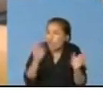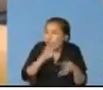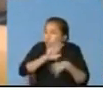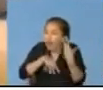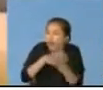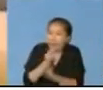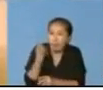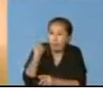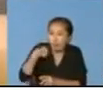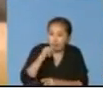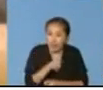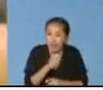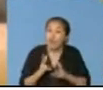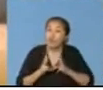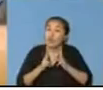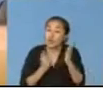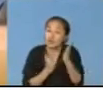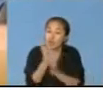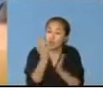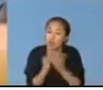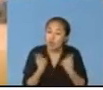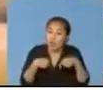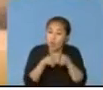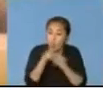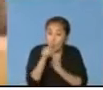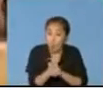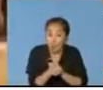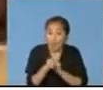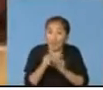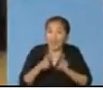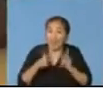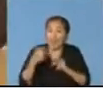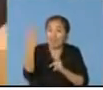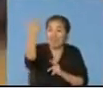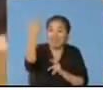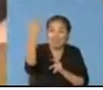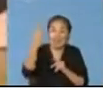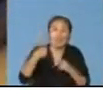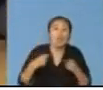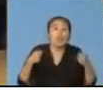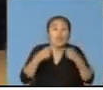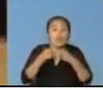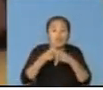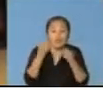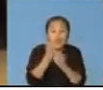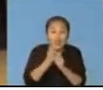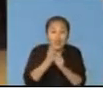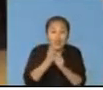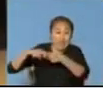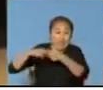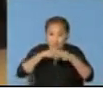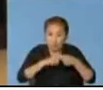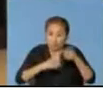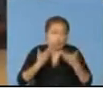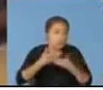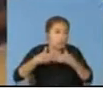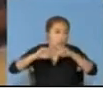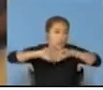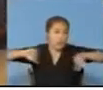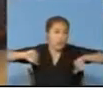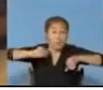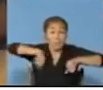dardos cruzados, ¿no? Y agregó, si continúa la misma conducción, y ahí se refiere al triunvirato, Camioneros se va. Y atención con